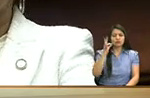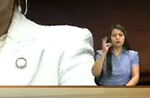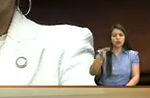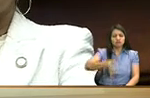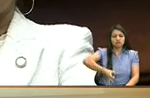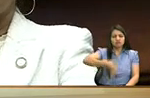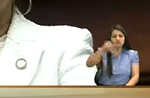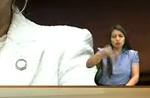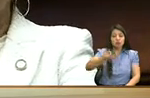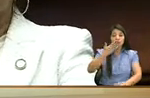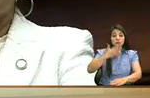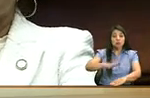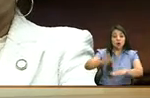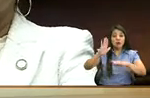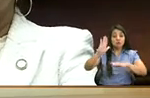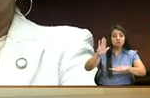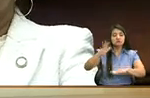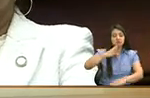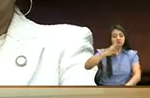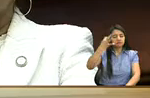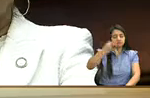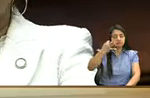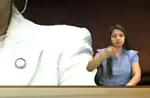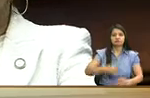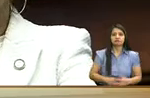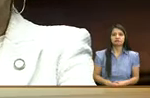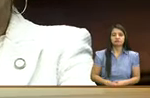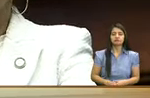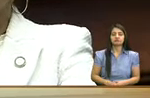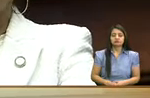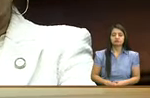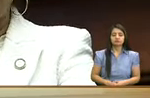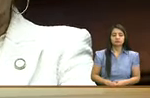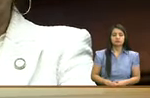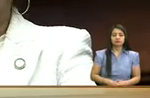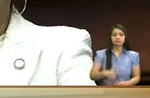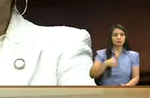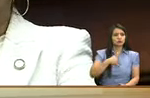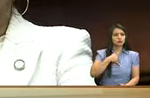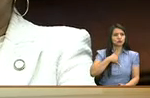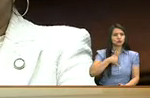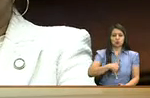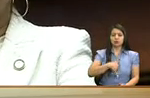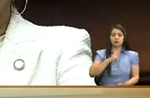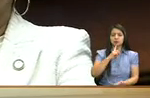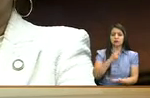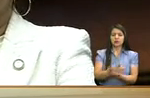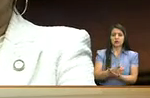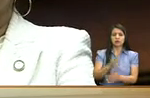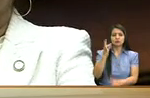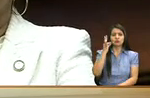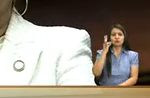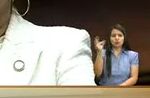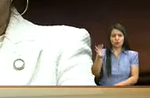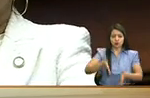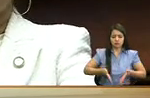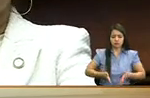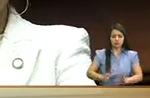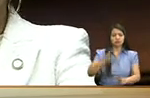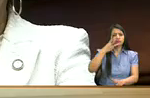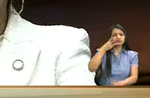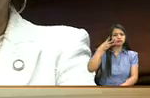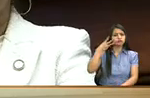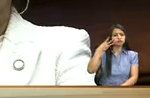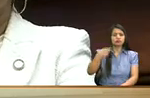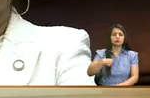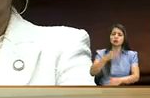cumple con su palabra. Soy verdaderamente una mujer amazónica,